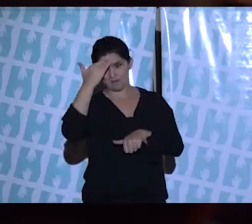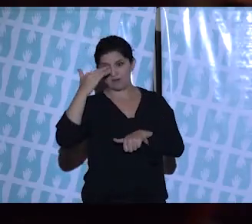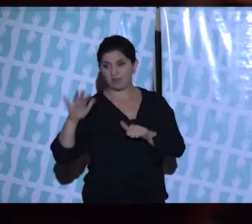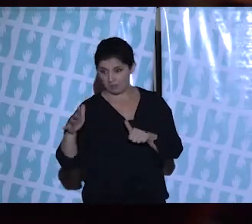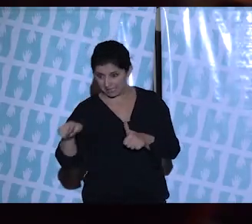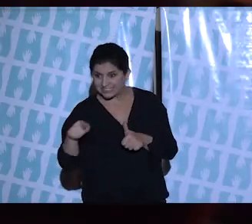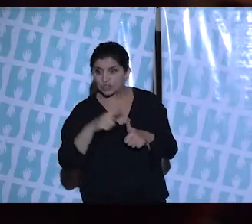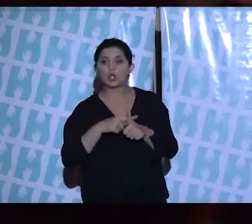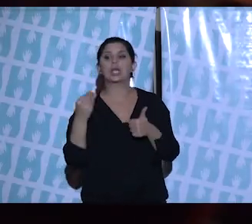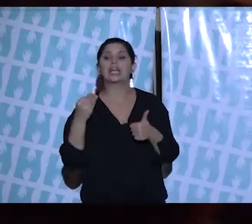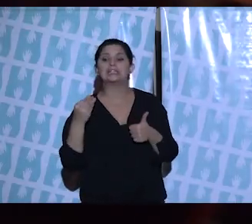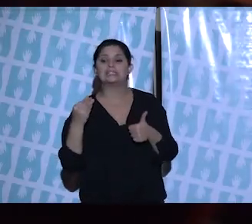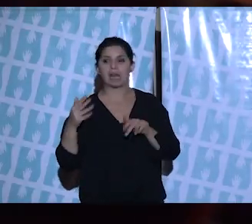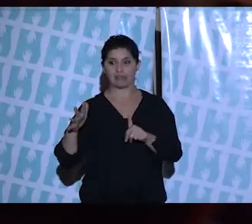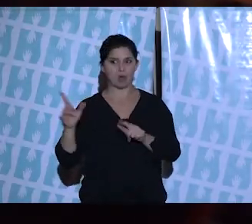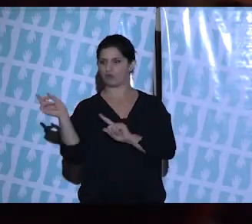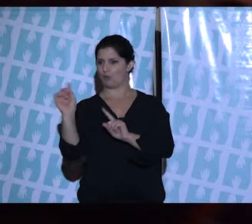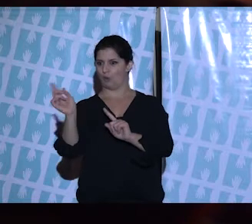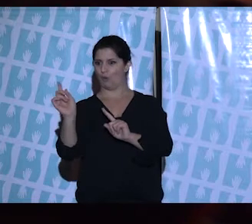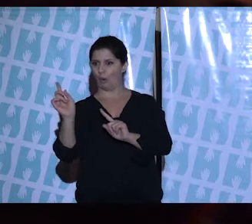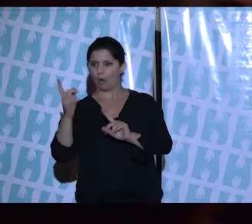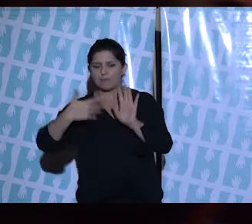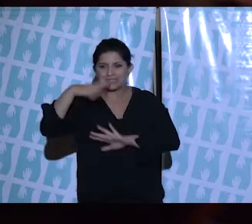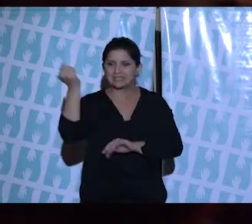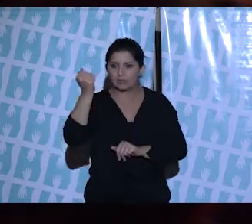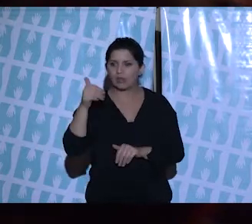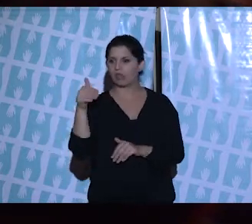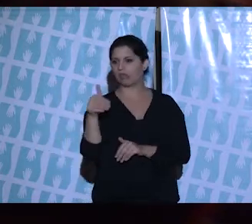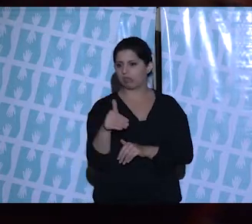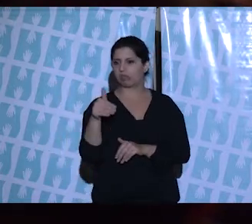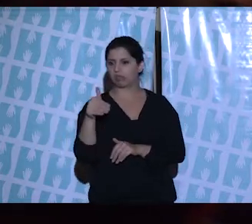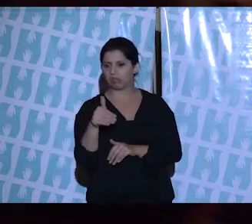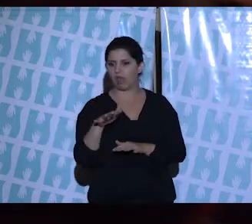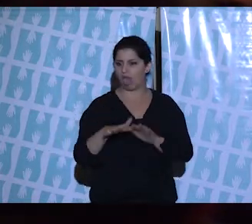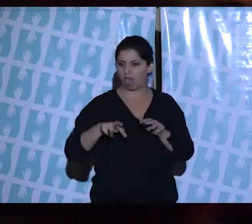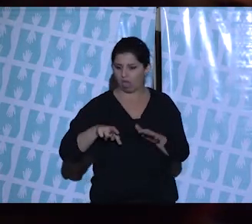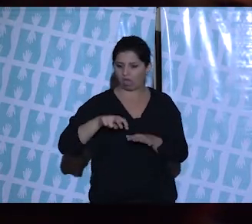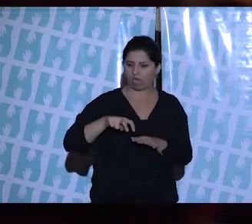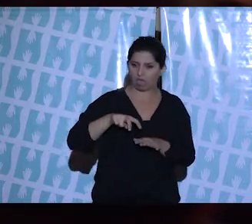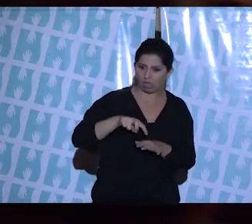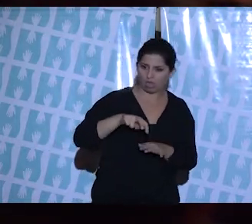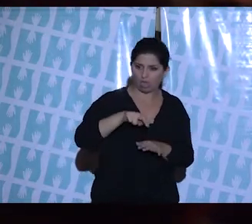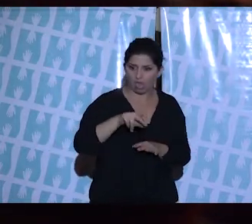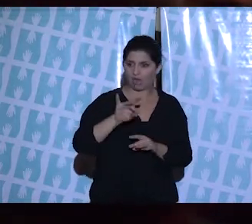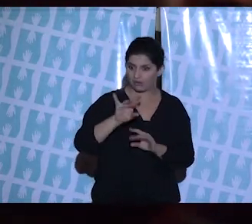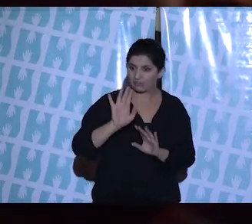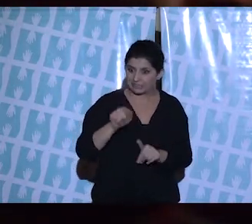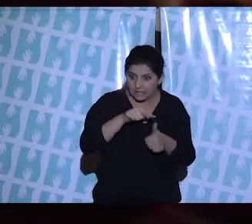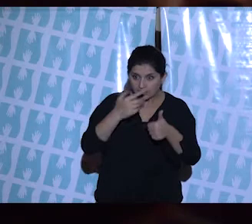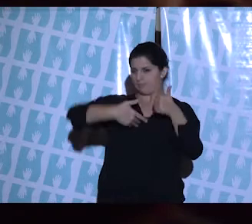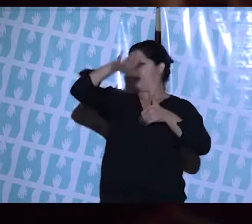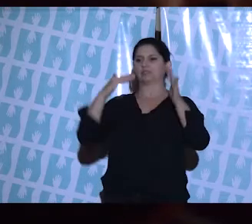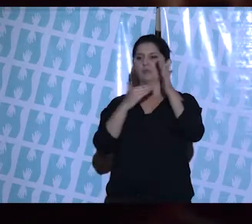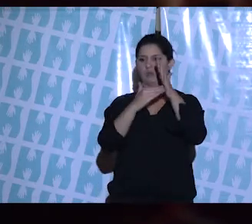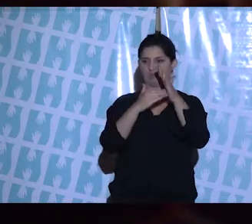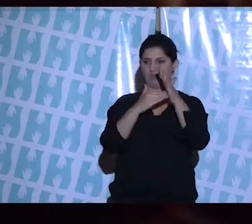lentitud. No es el temblor, la lentitud. Esto es porque hay más de un 30% de casos